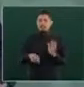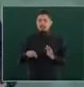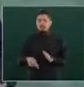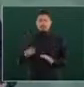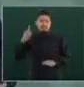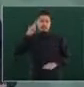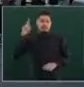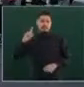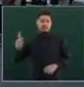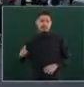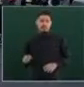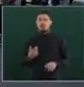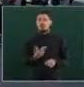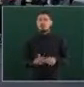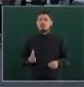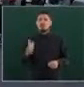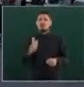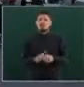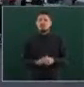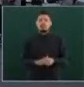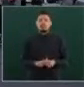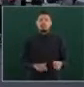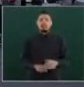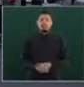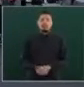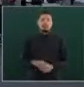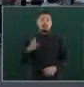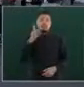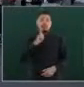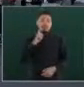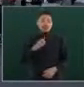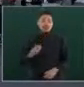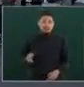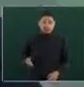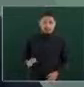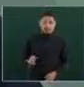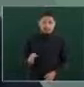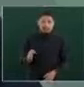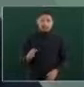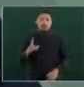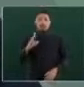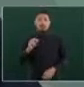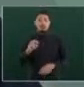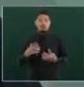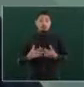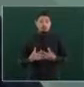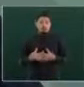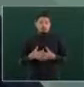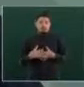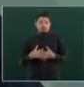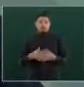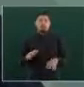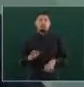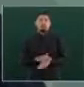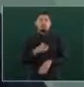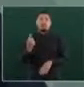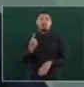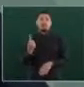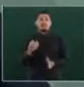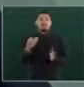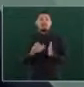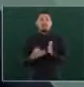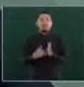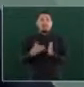damos en un momentito más lo investigamos porque ignacio social fernando nos lleva el corte comercial pero en